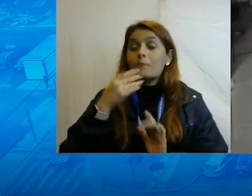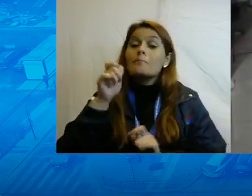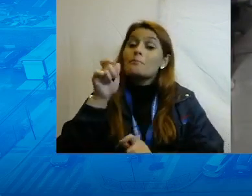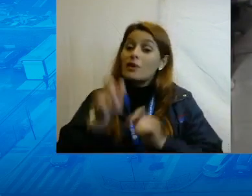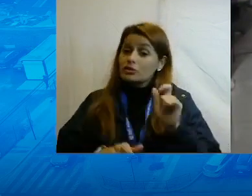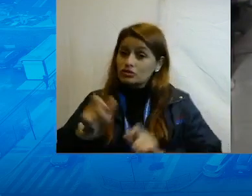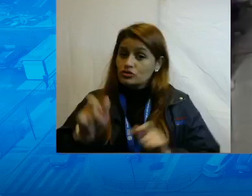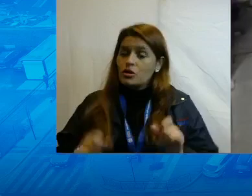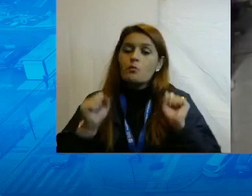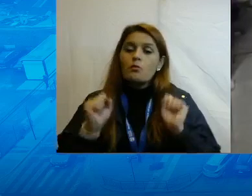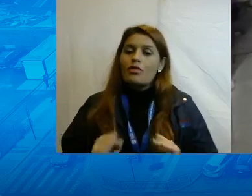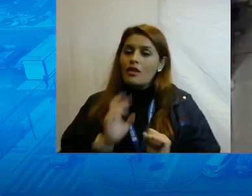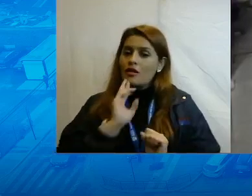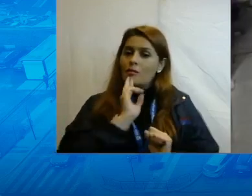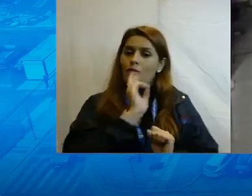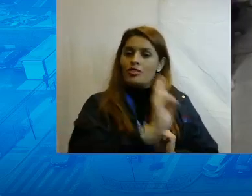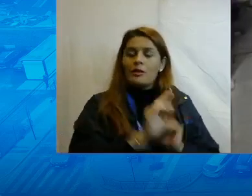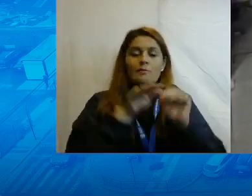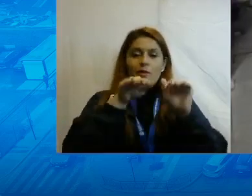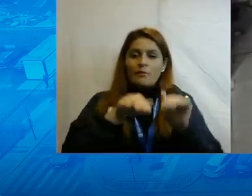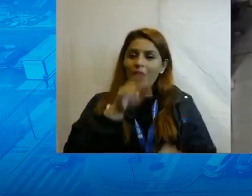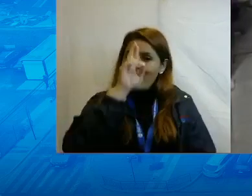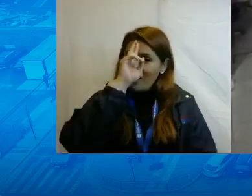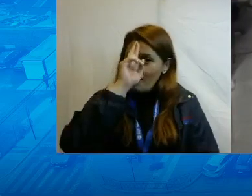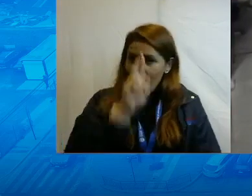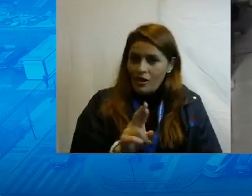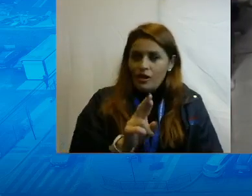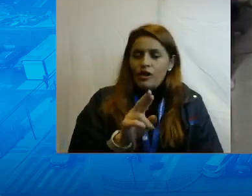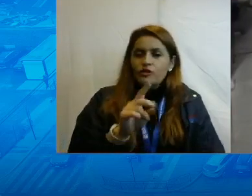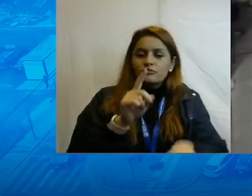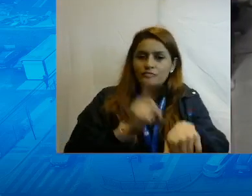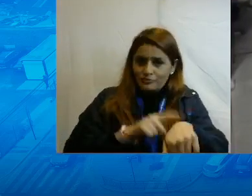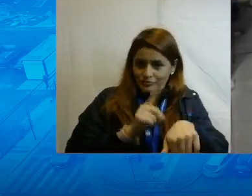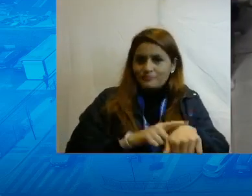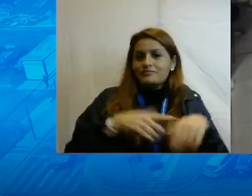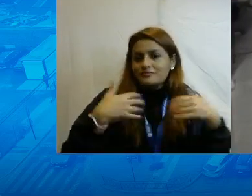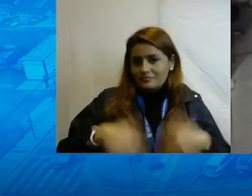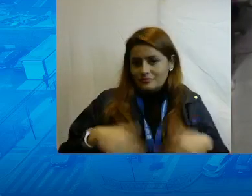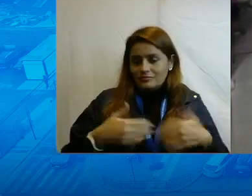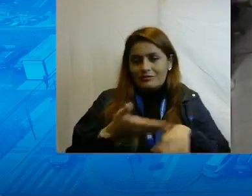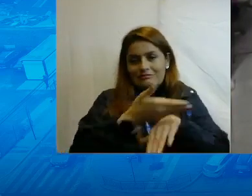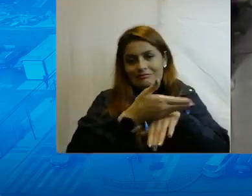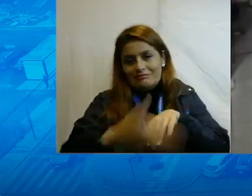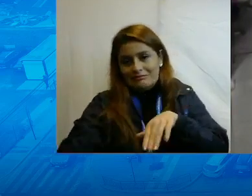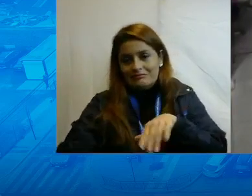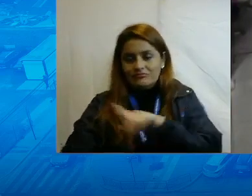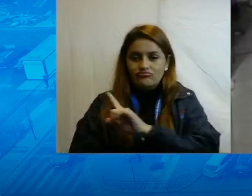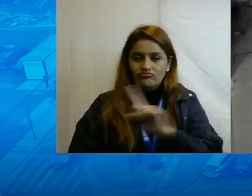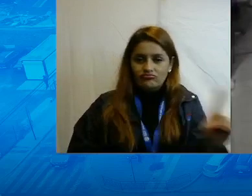debiera responder de la misma forma, respetando los protocolos internos.